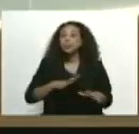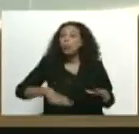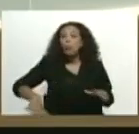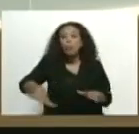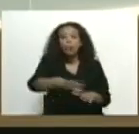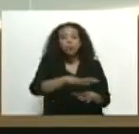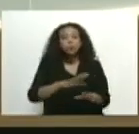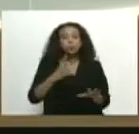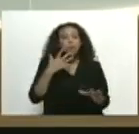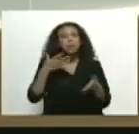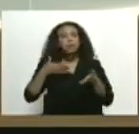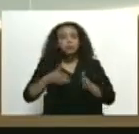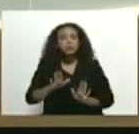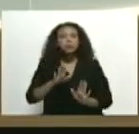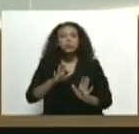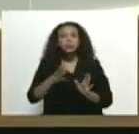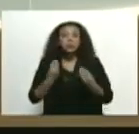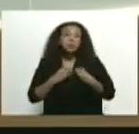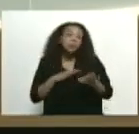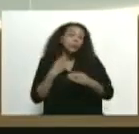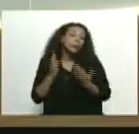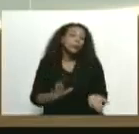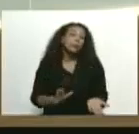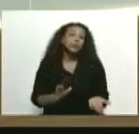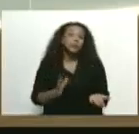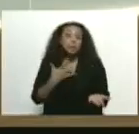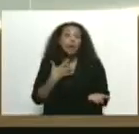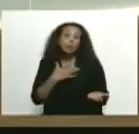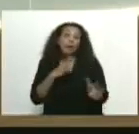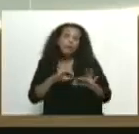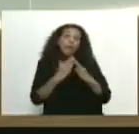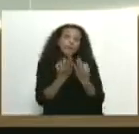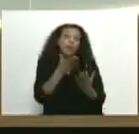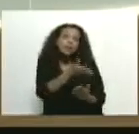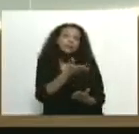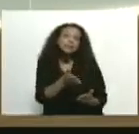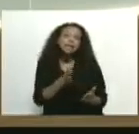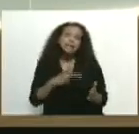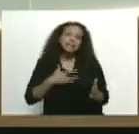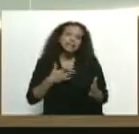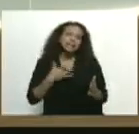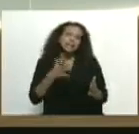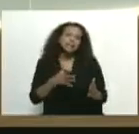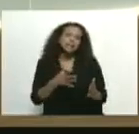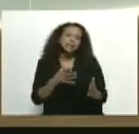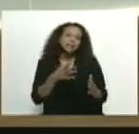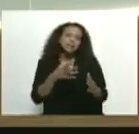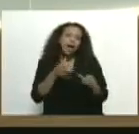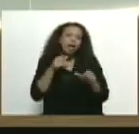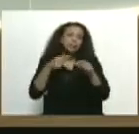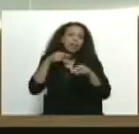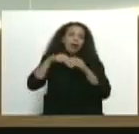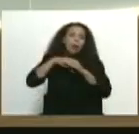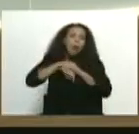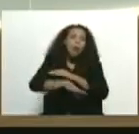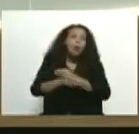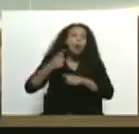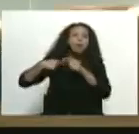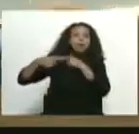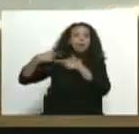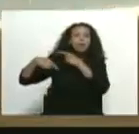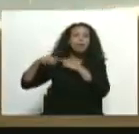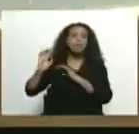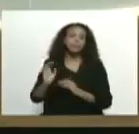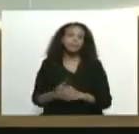zona. Así que tengo una raíz muy sentida, muy profunda con el